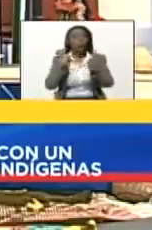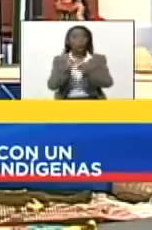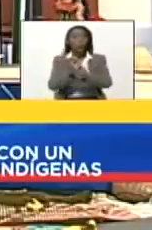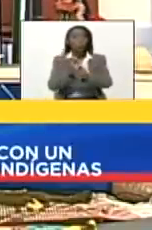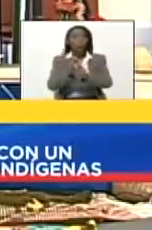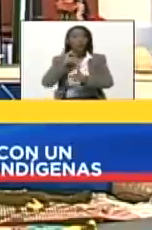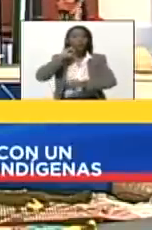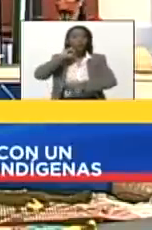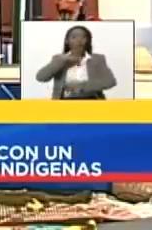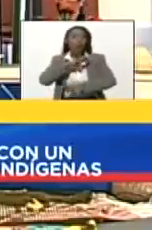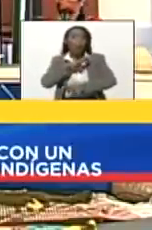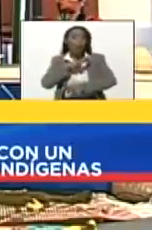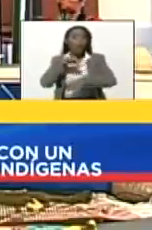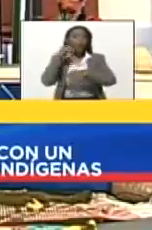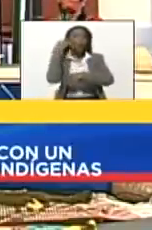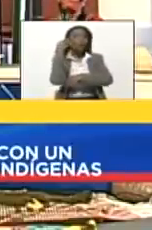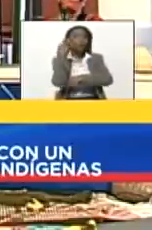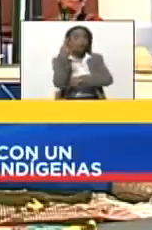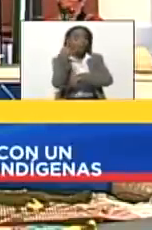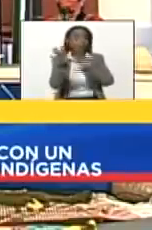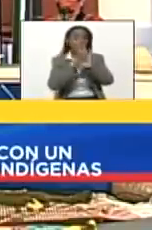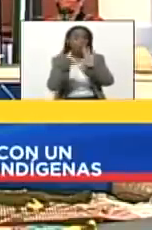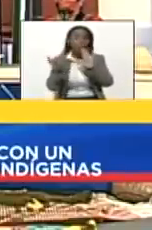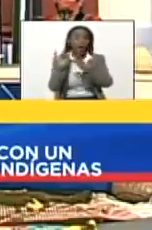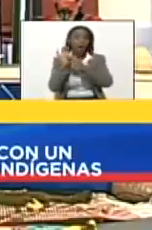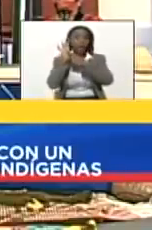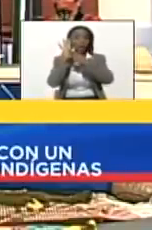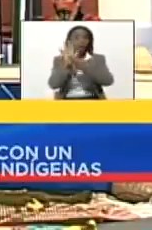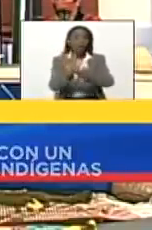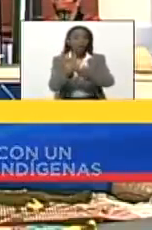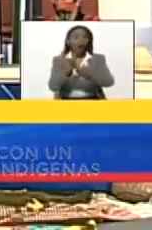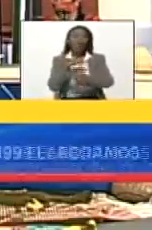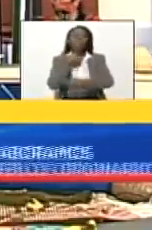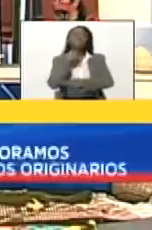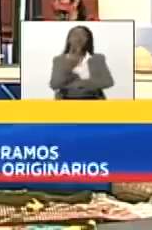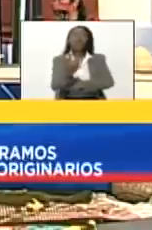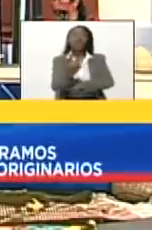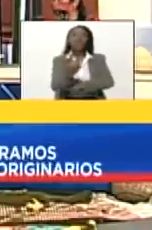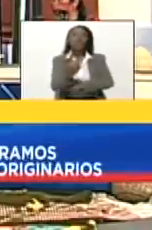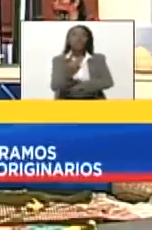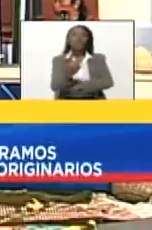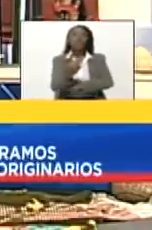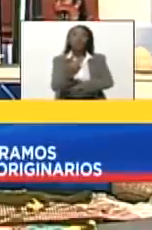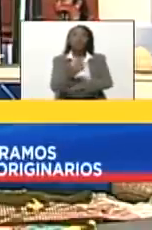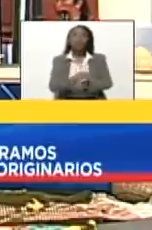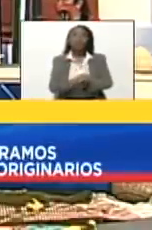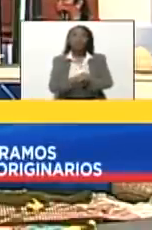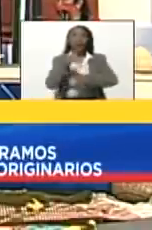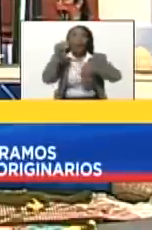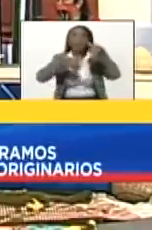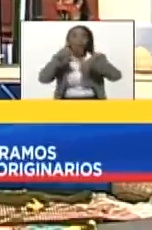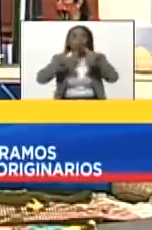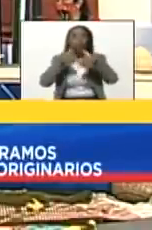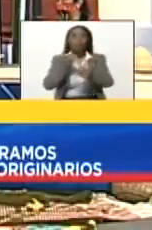y ancestrales de los tres constituyentes que los representaron con voz y